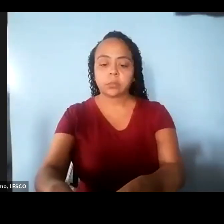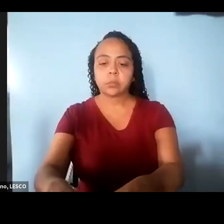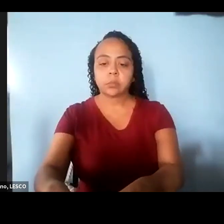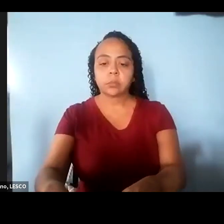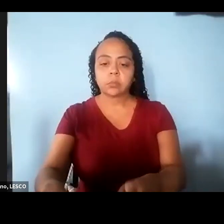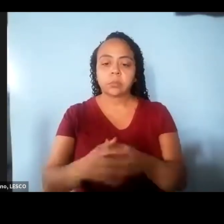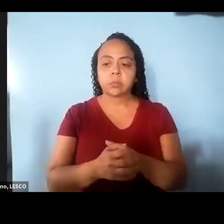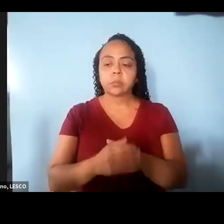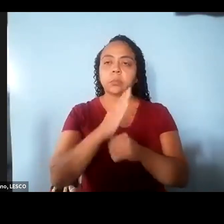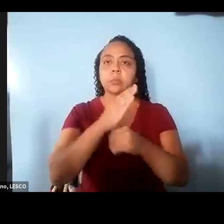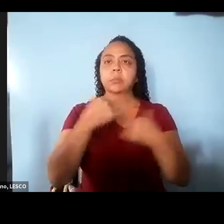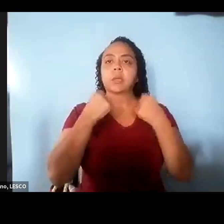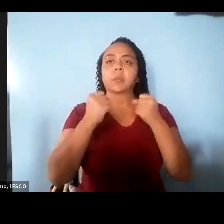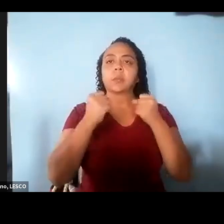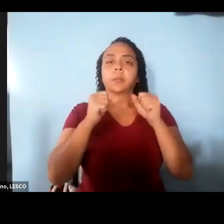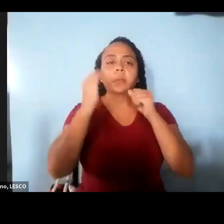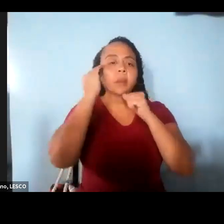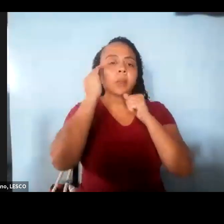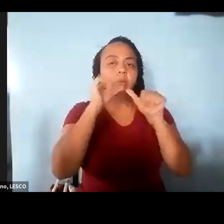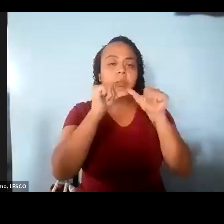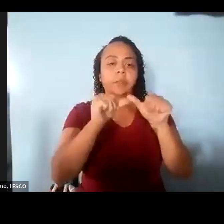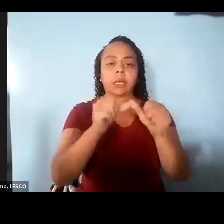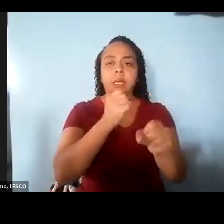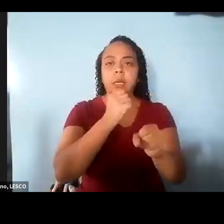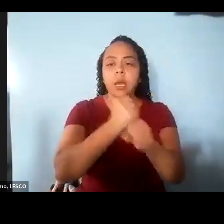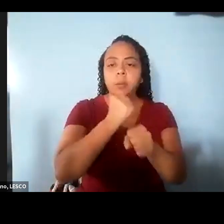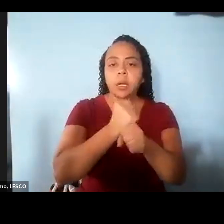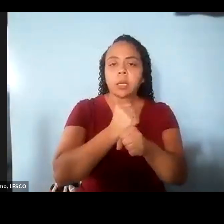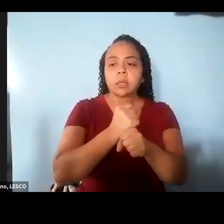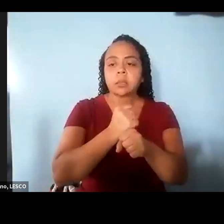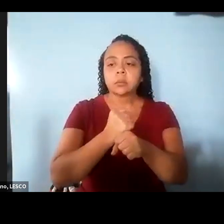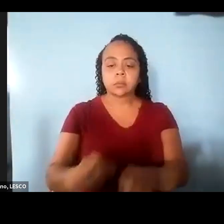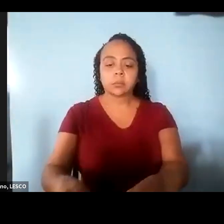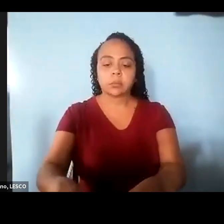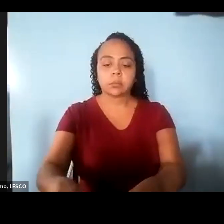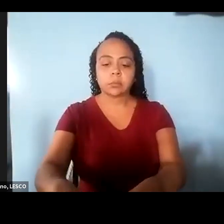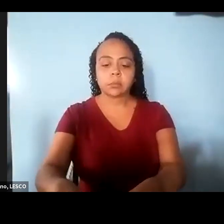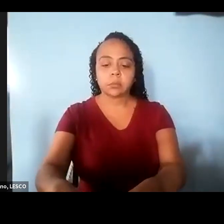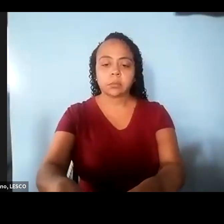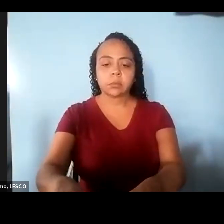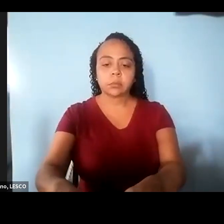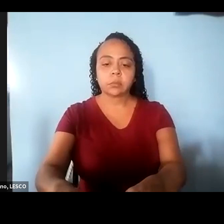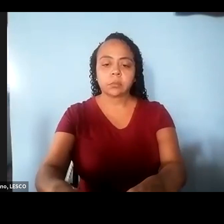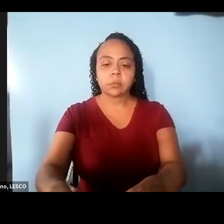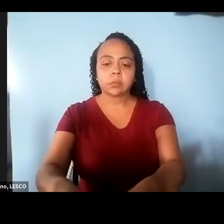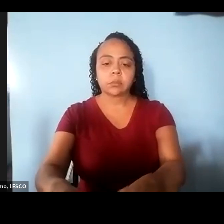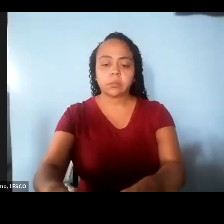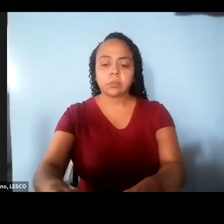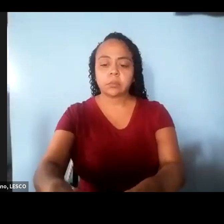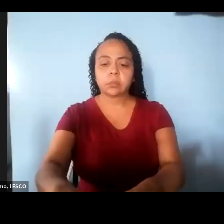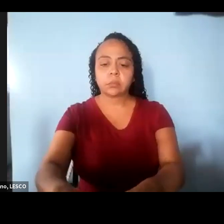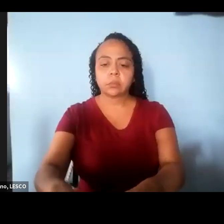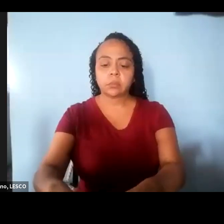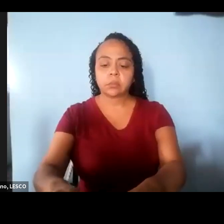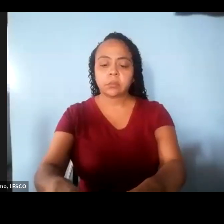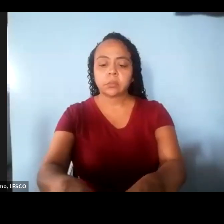por la estabilidad emocional laboral de la socia esos elementos hay que considerarlos enormemente en el marco del modelo